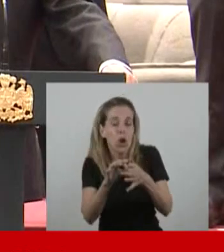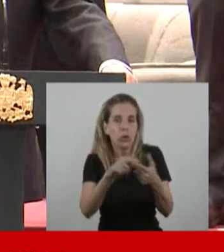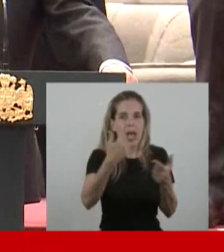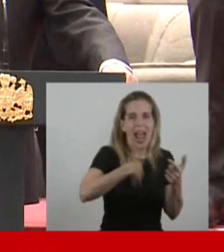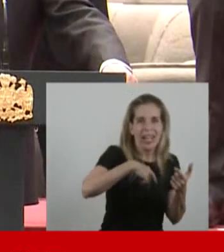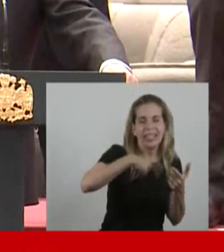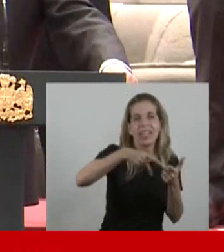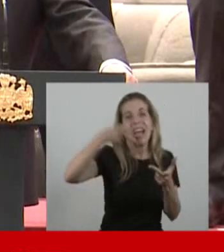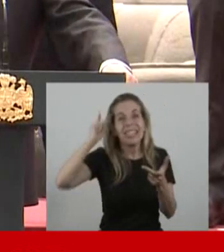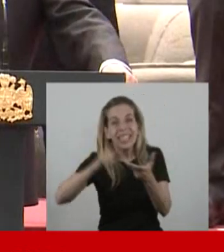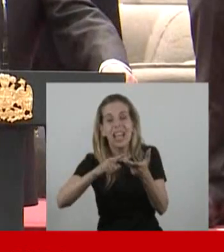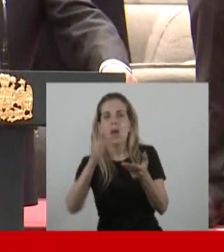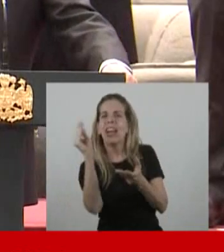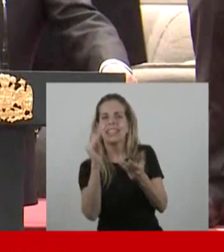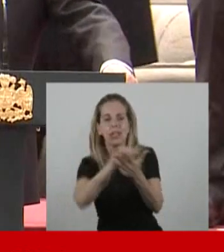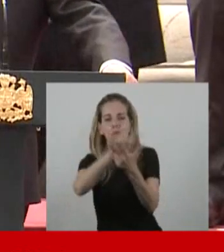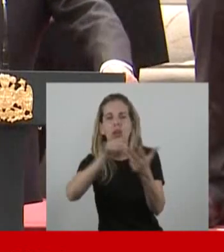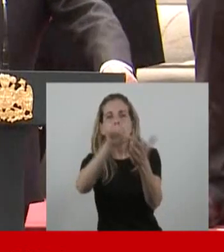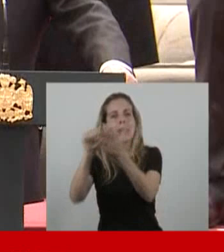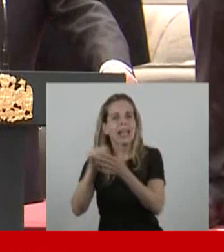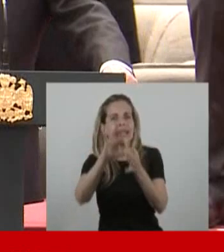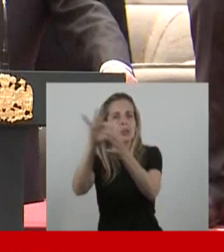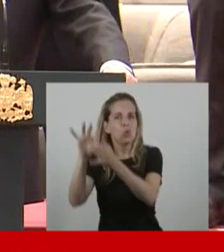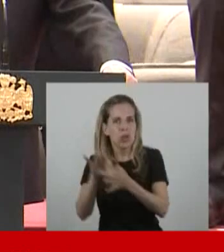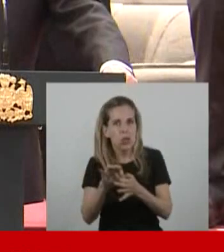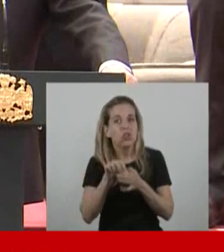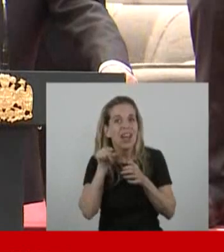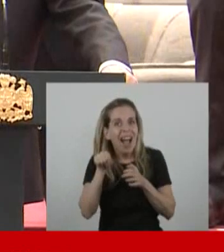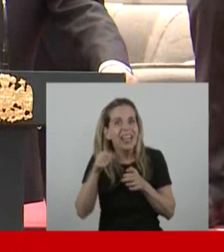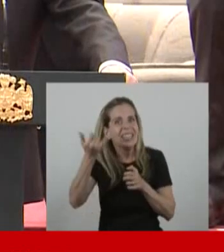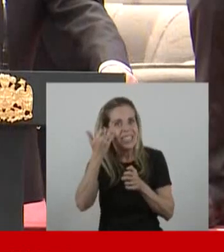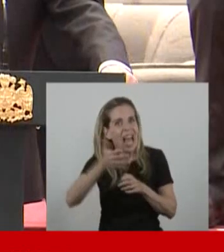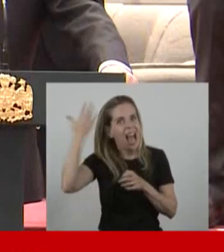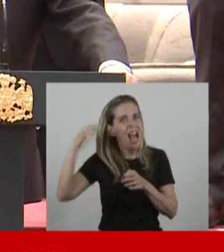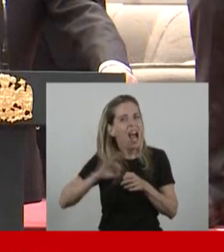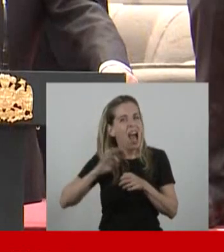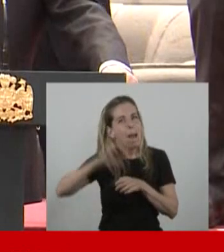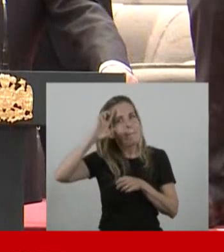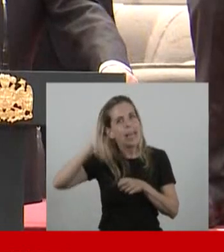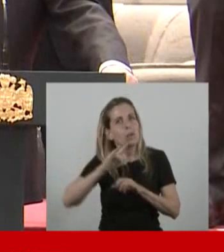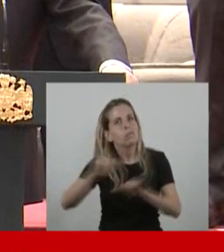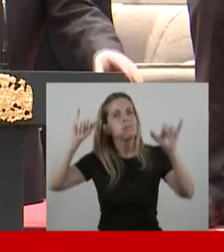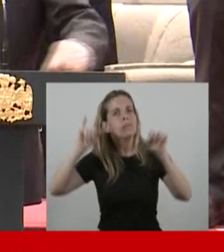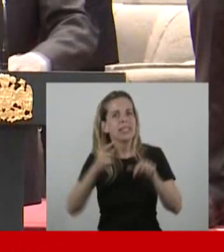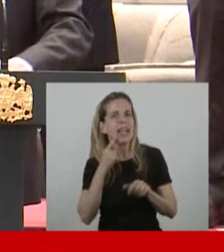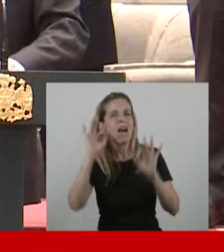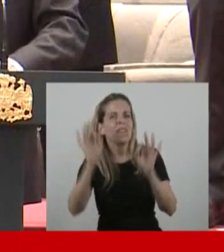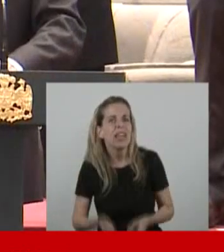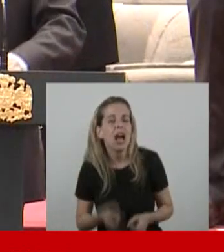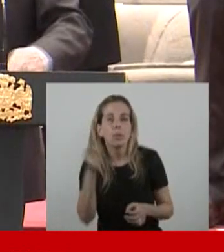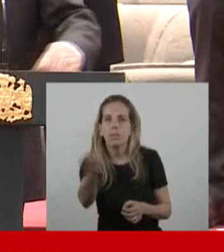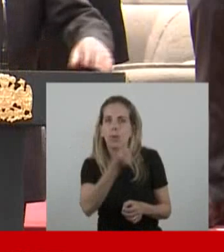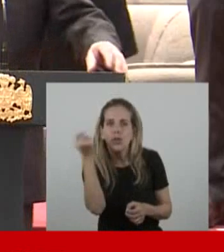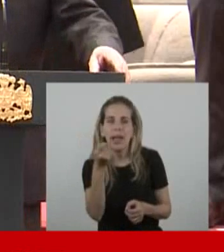Chile. Y allí él advertía lo importante que era para nuestros países y para